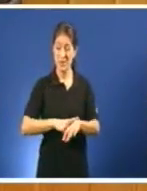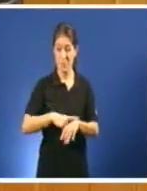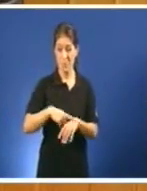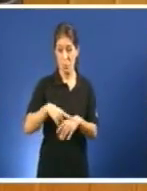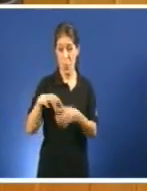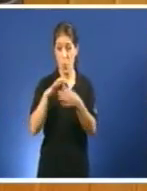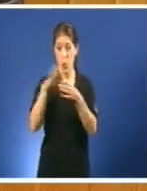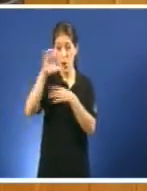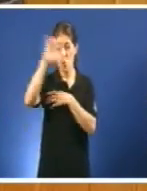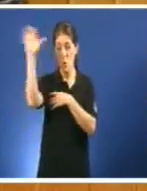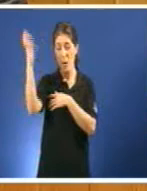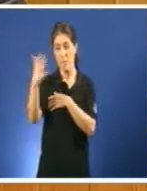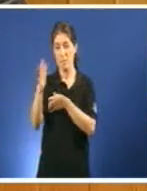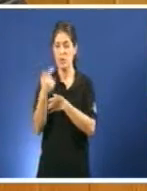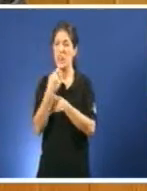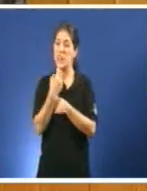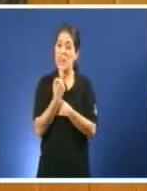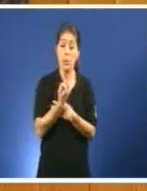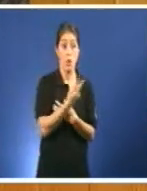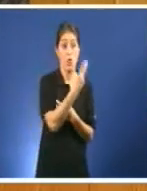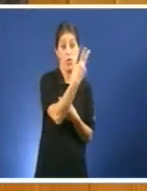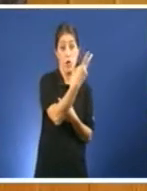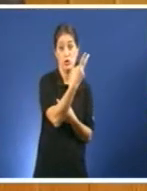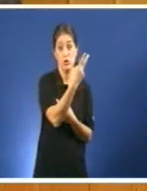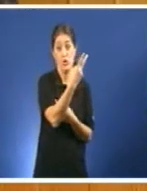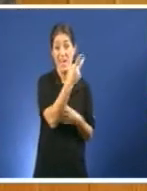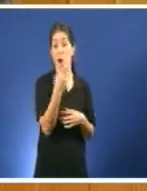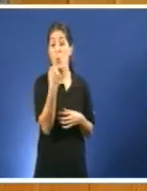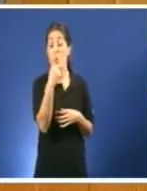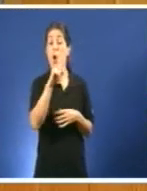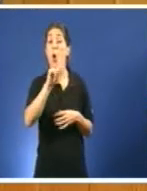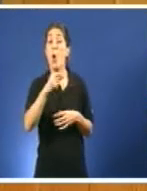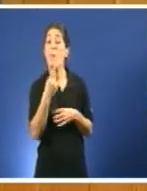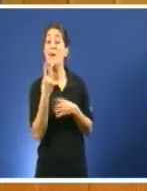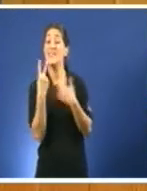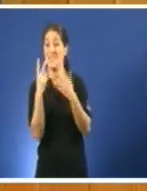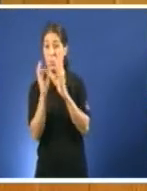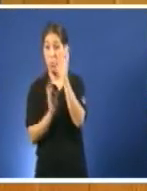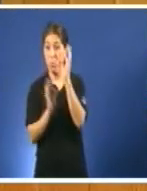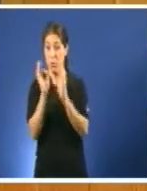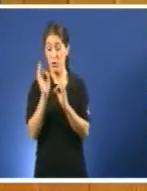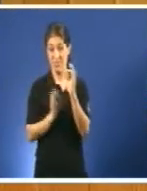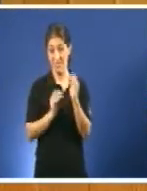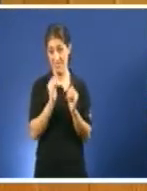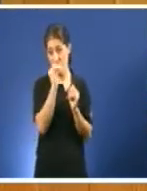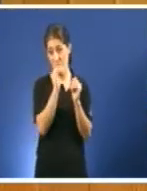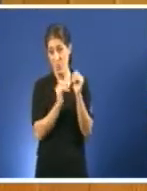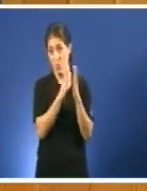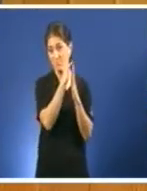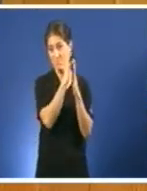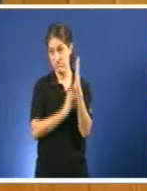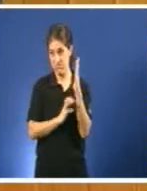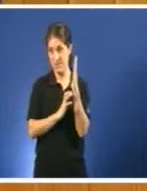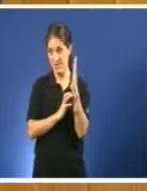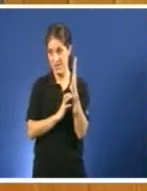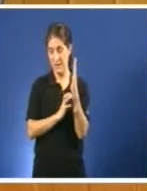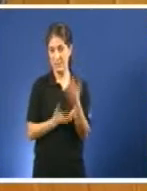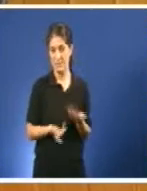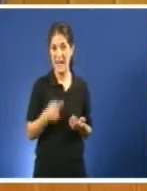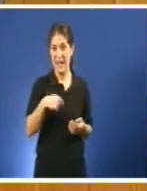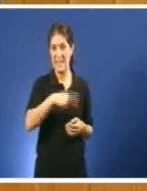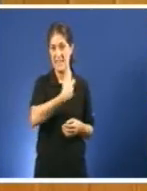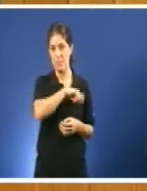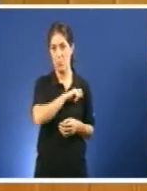rebaixar do 2 ao 1,7% a previsión para o conxunto do Estado español. Pero a realidade,